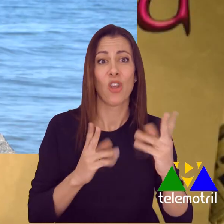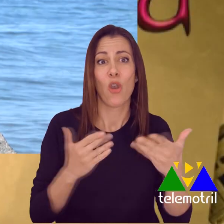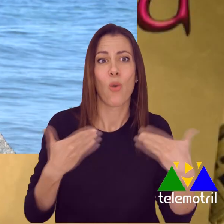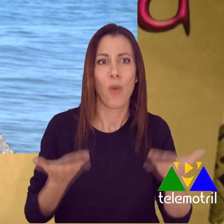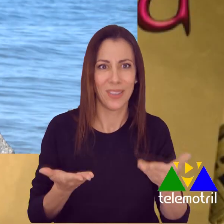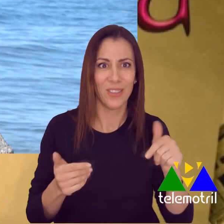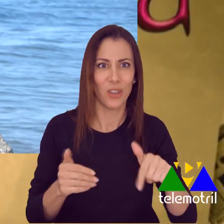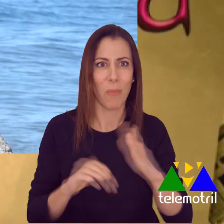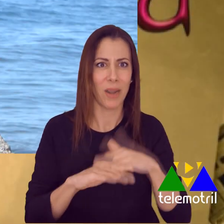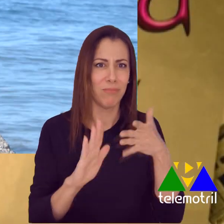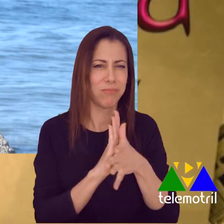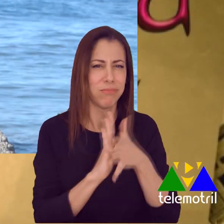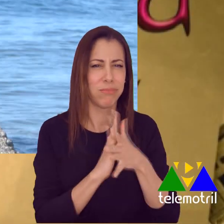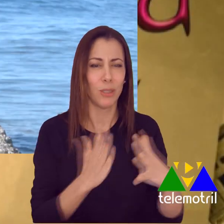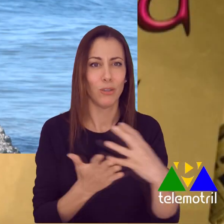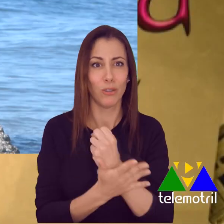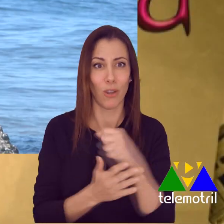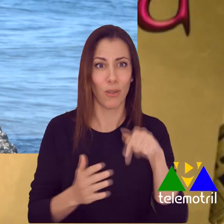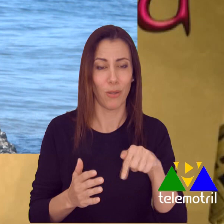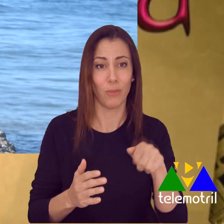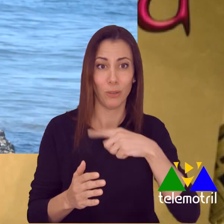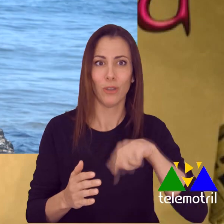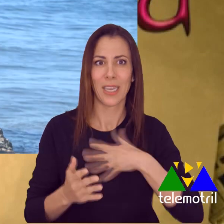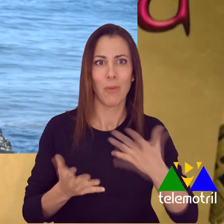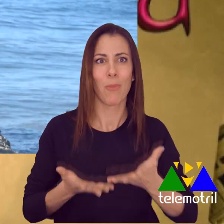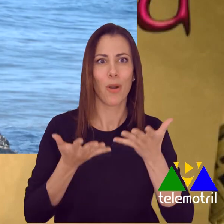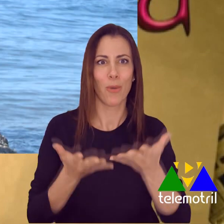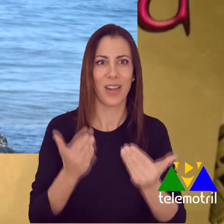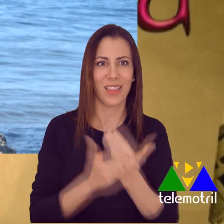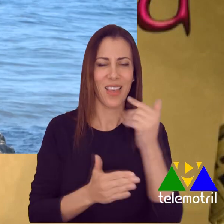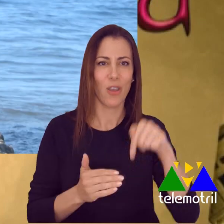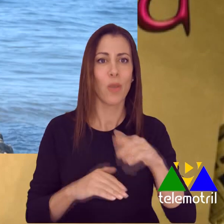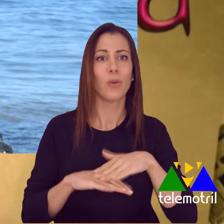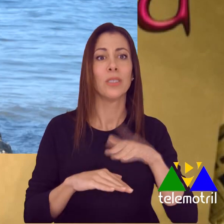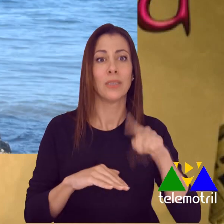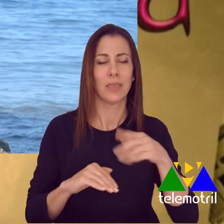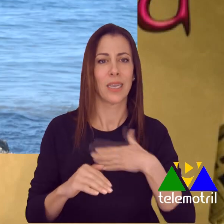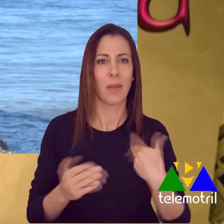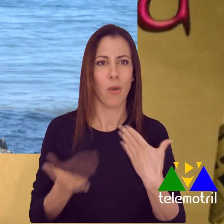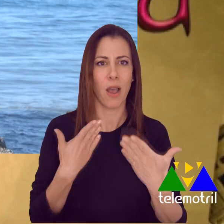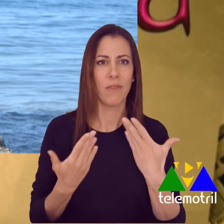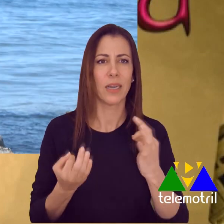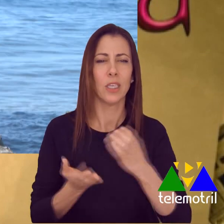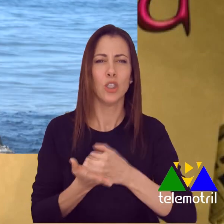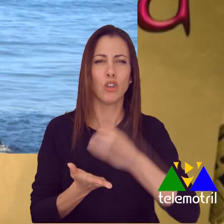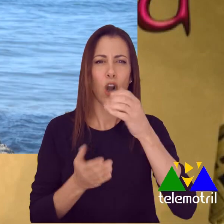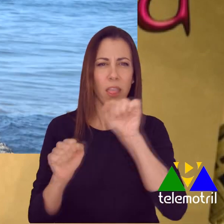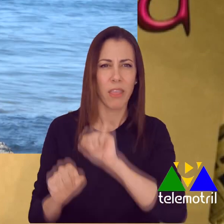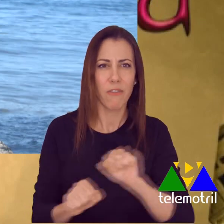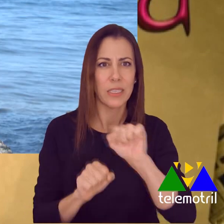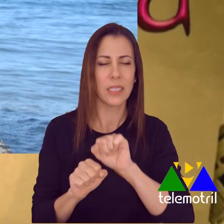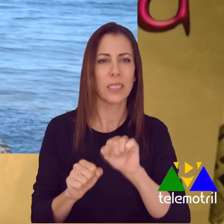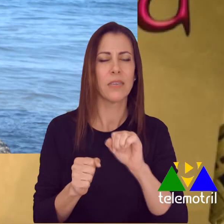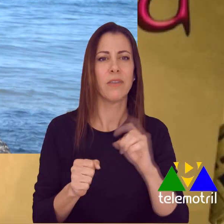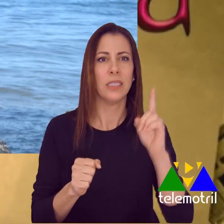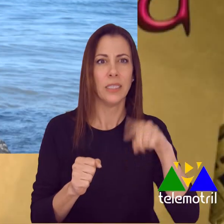va a llevar a cabo toda esta intención que proponemos en el día de hoy, porque tenemos que hablarle pues de torres defensivas, tenemos que hablarles